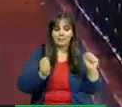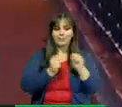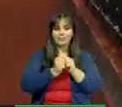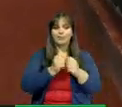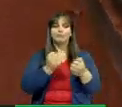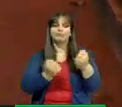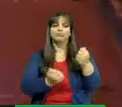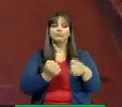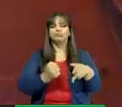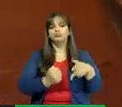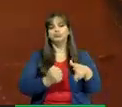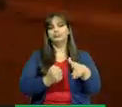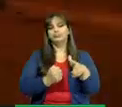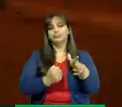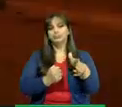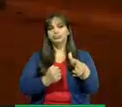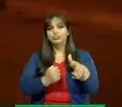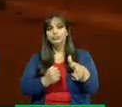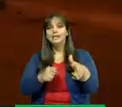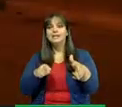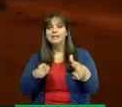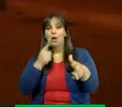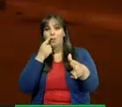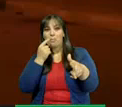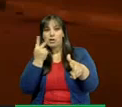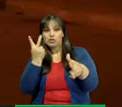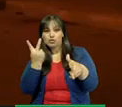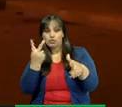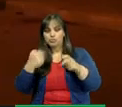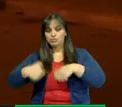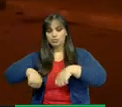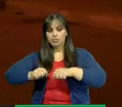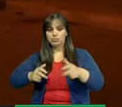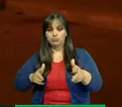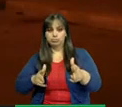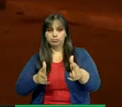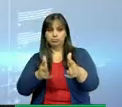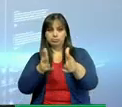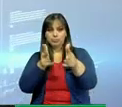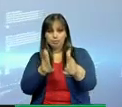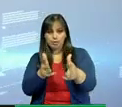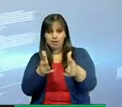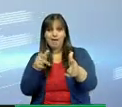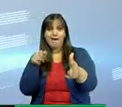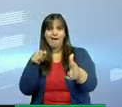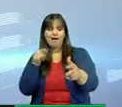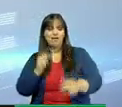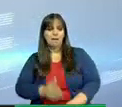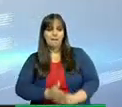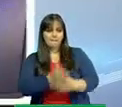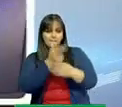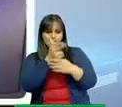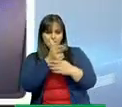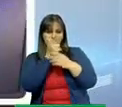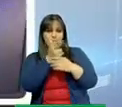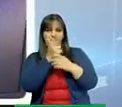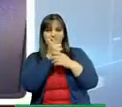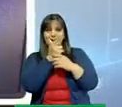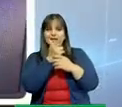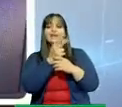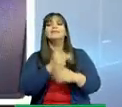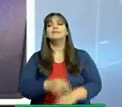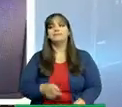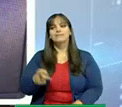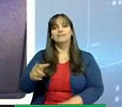las 17 horas del lunes en el Cantón Pueblo Viejo, provincia de Los Ríos. Así lo informó la ministra de